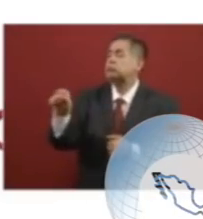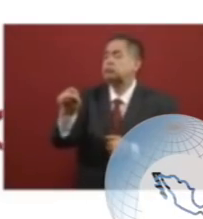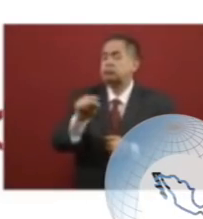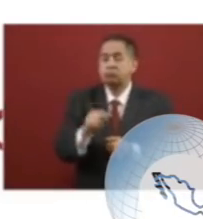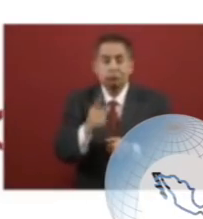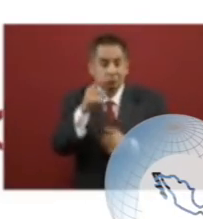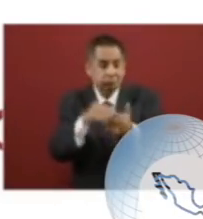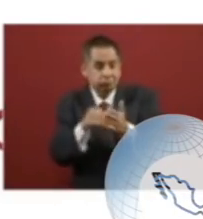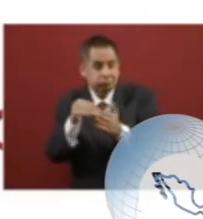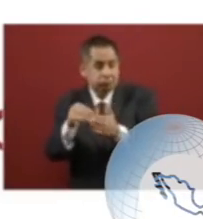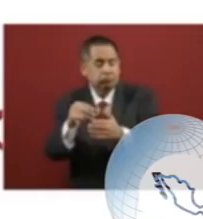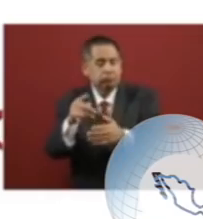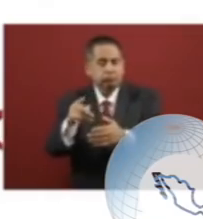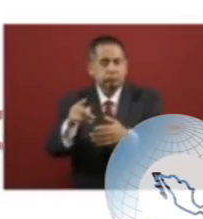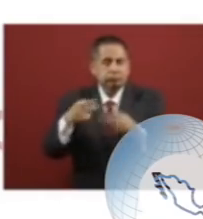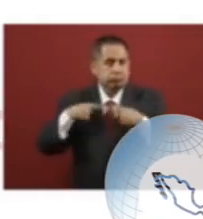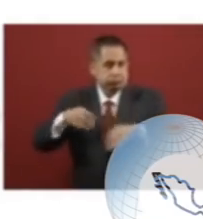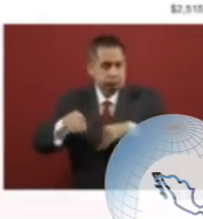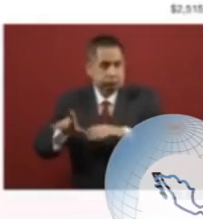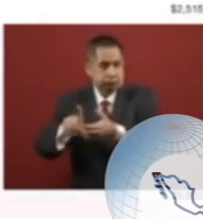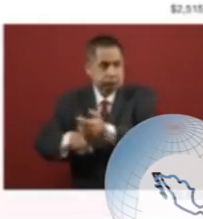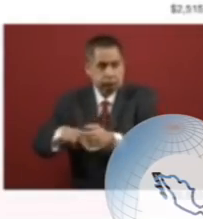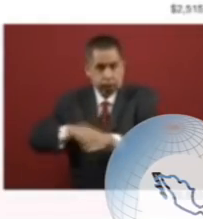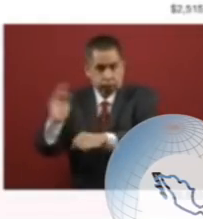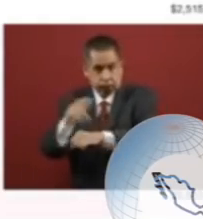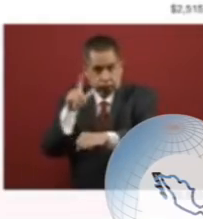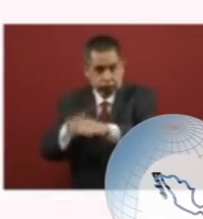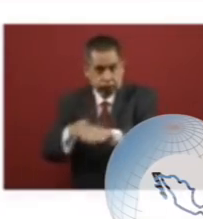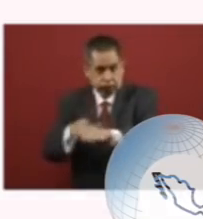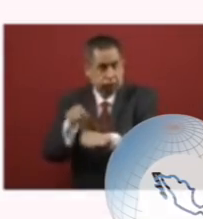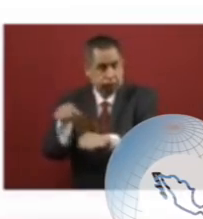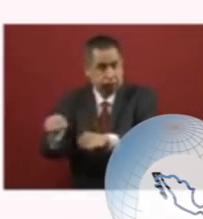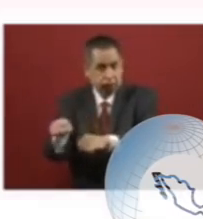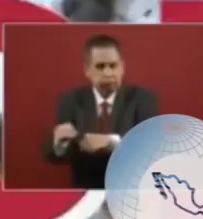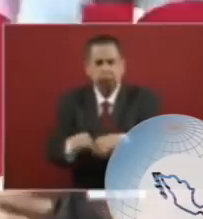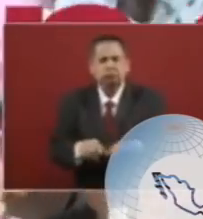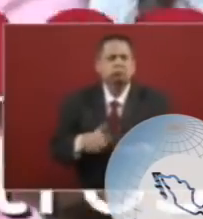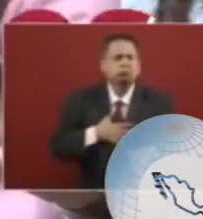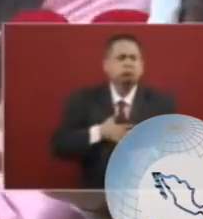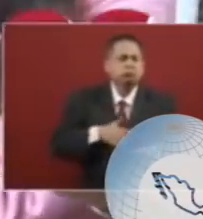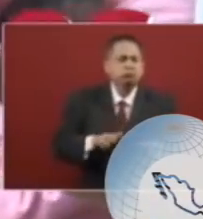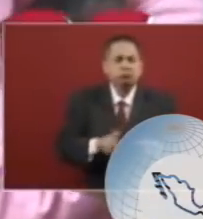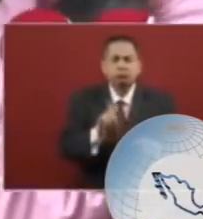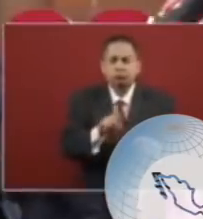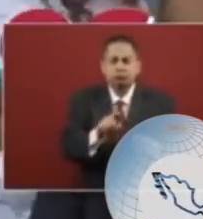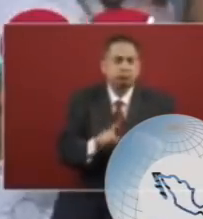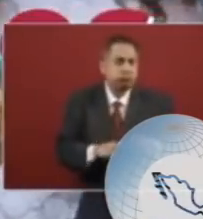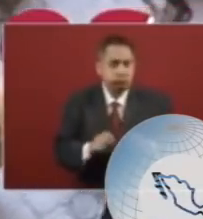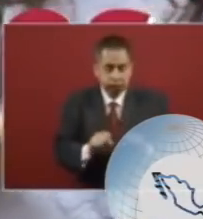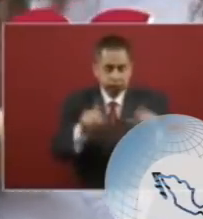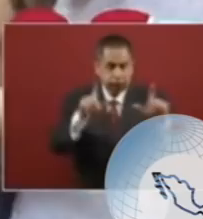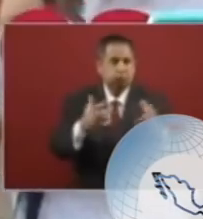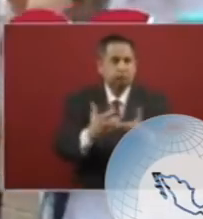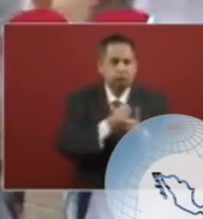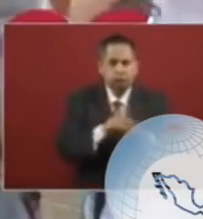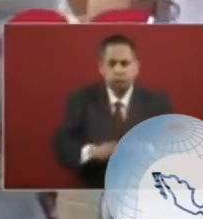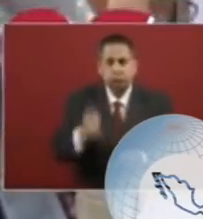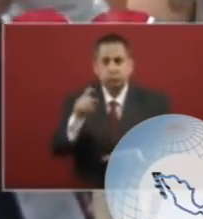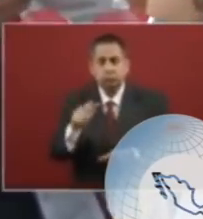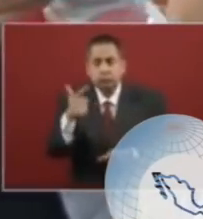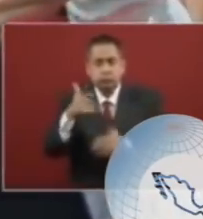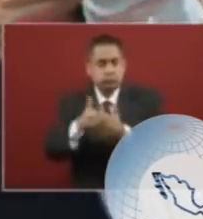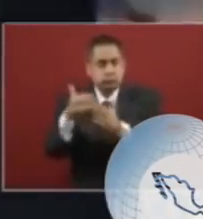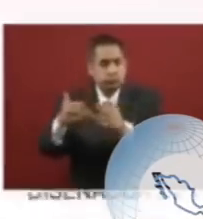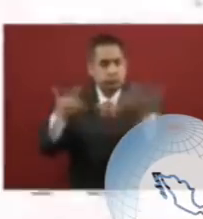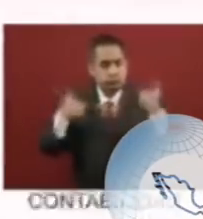1.4 millones de personas servidoras públicas de la Administración Pública Federal, 1.7 millones de maestros en las escuelas